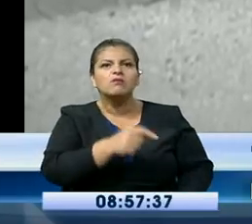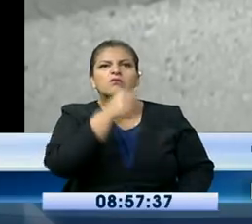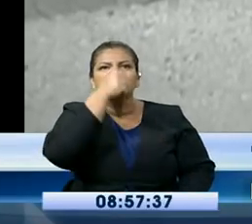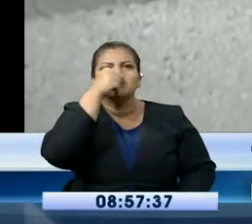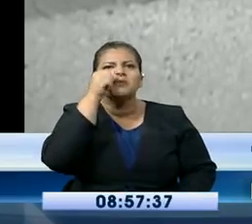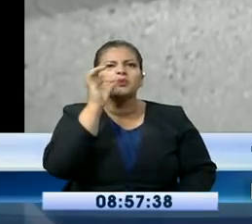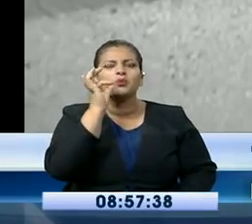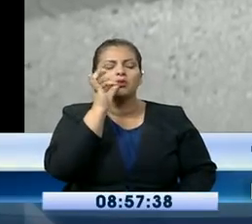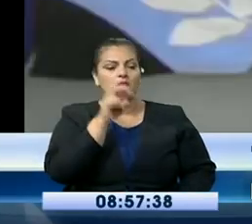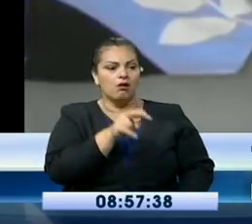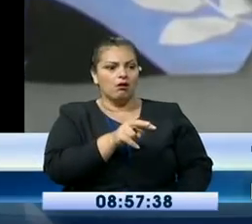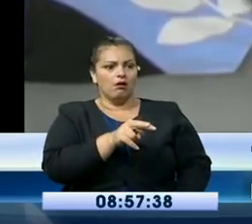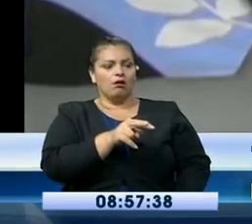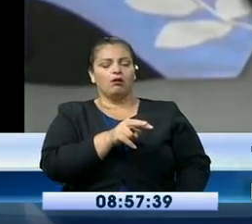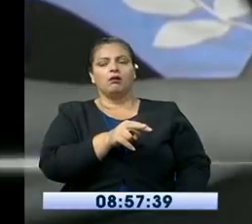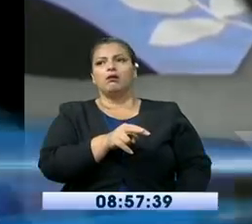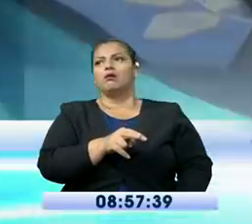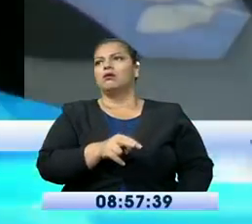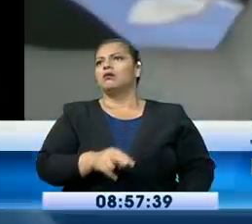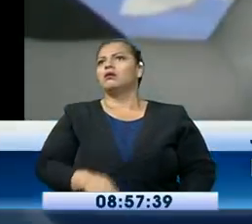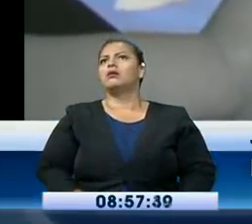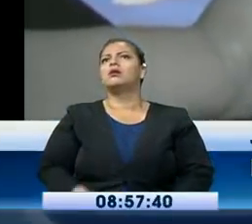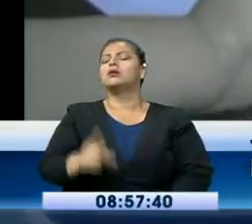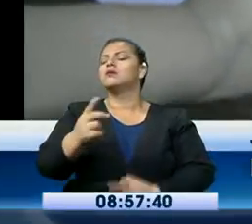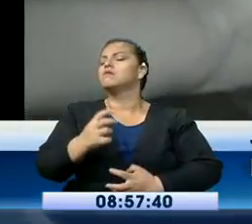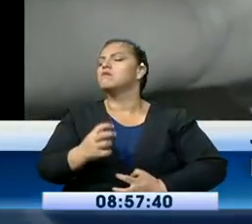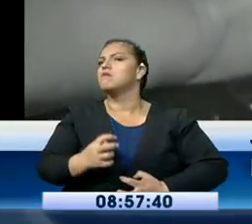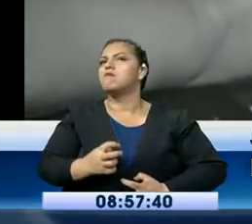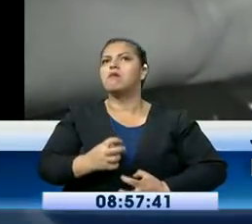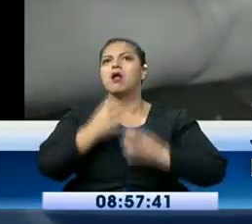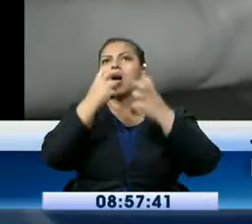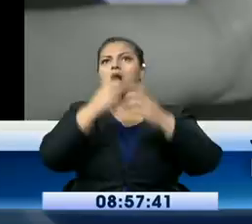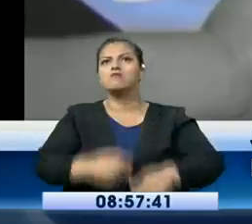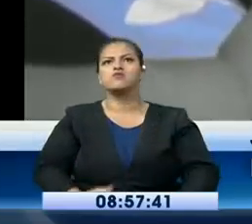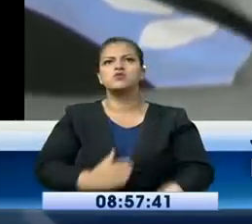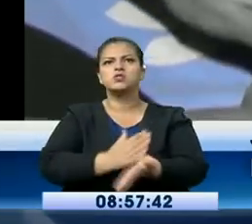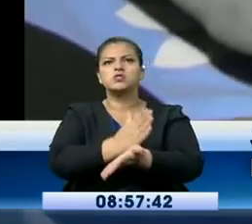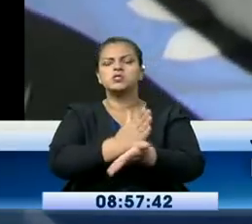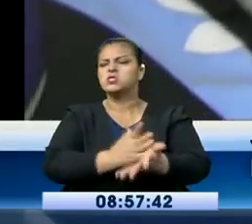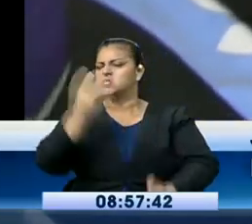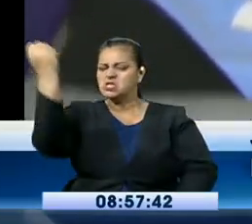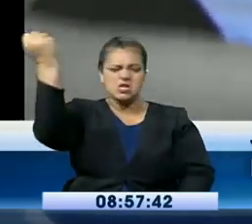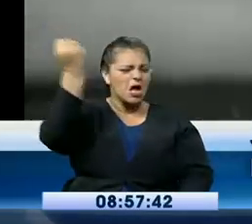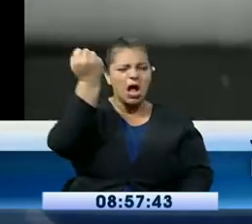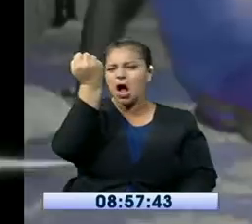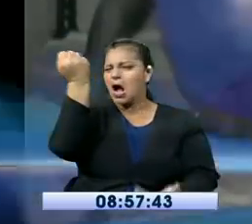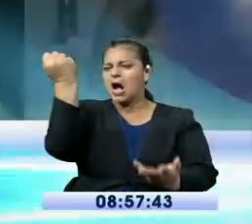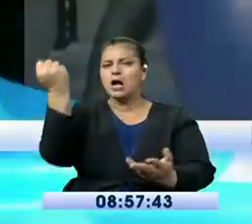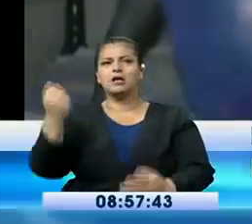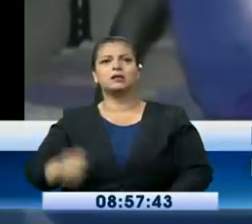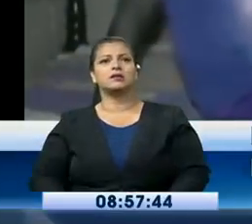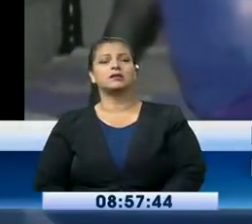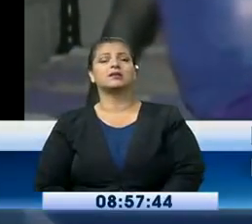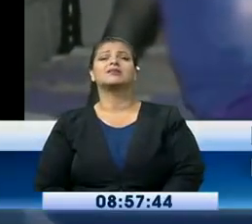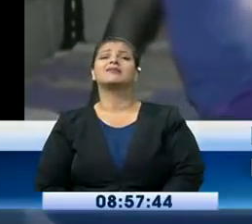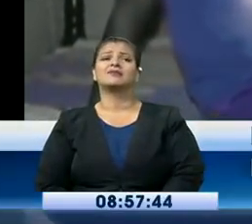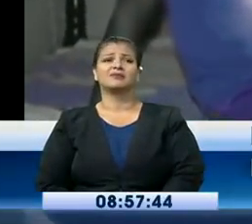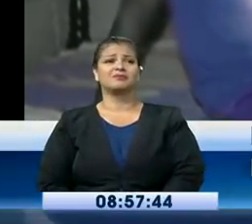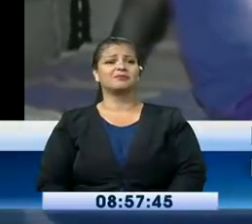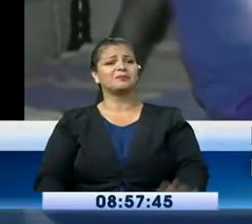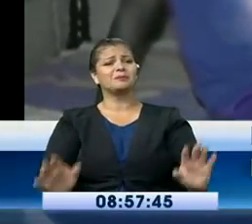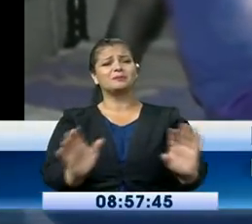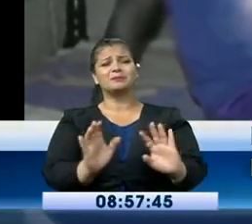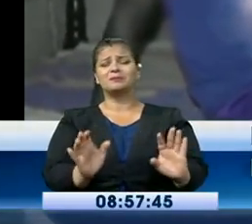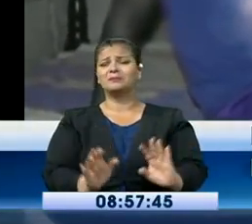y no sabe en qué momento su hijo que hay un el vicio de las drogas ni sabía qué tipo de sustancia consumida